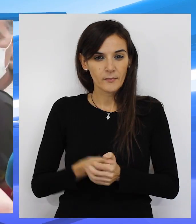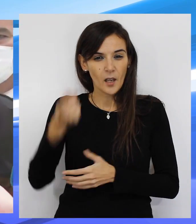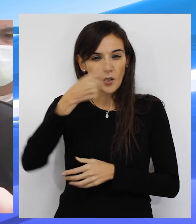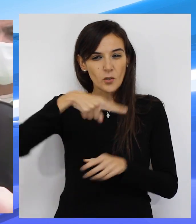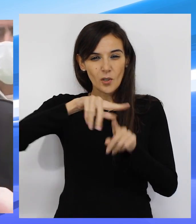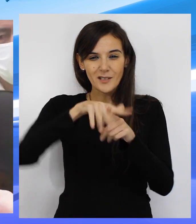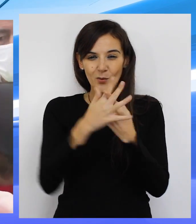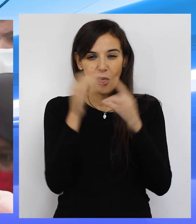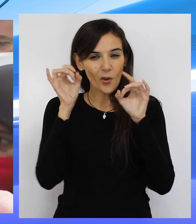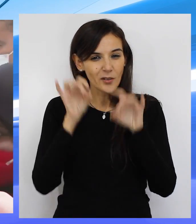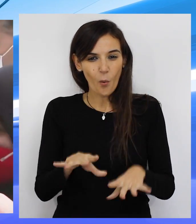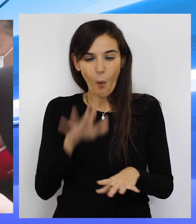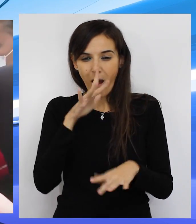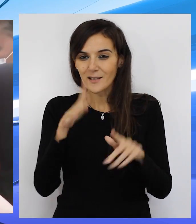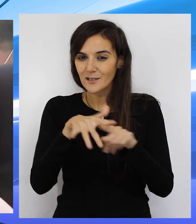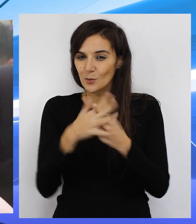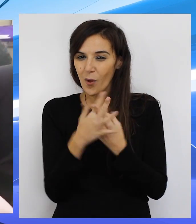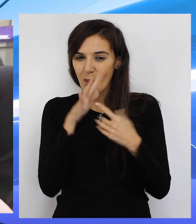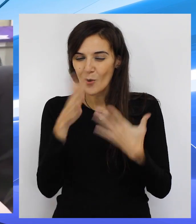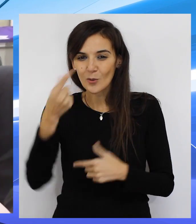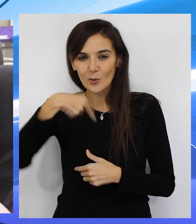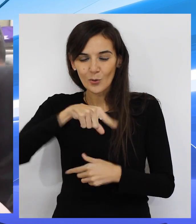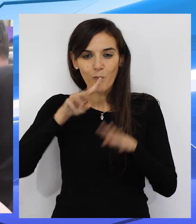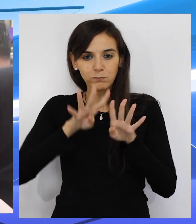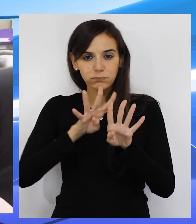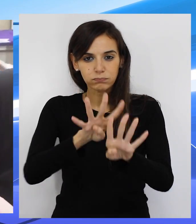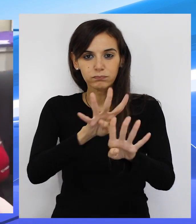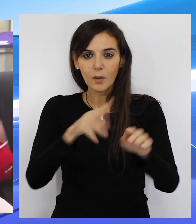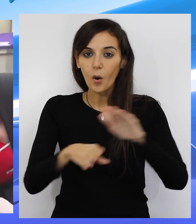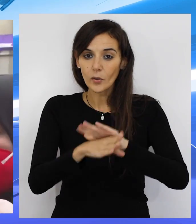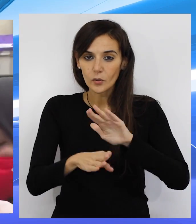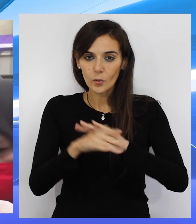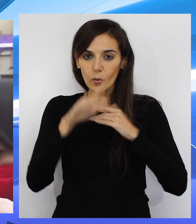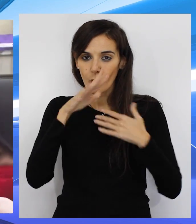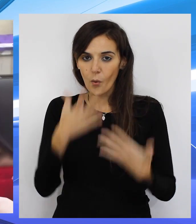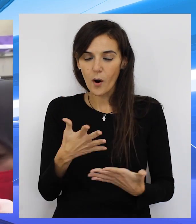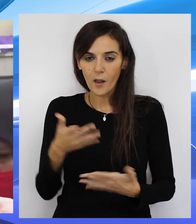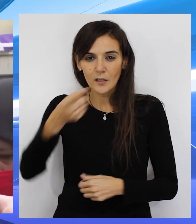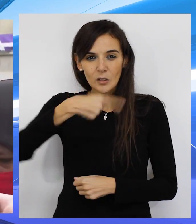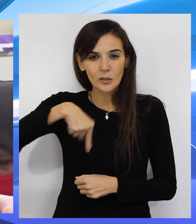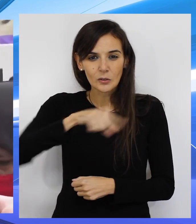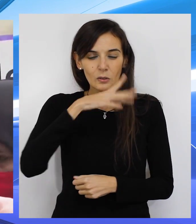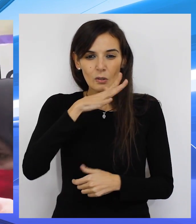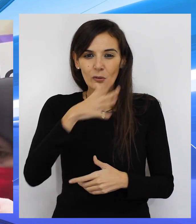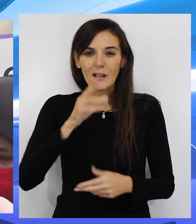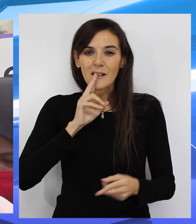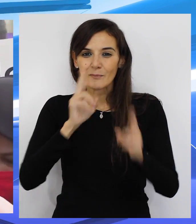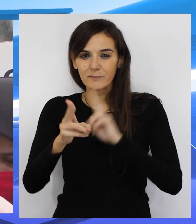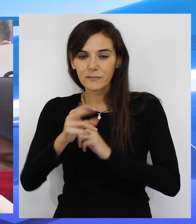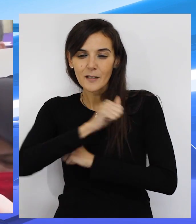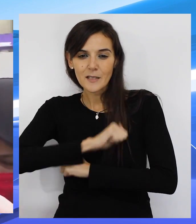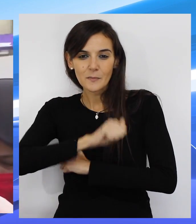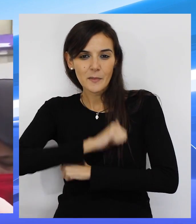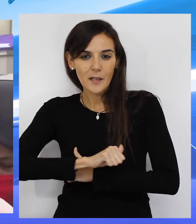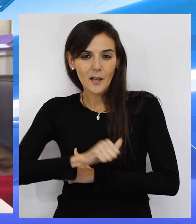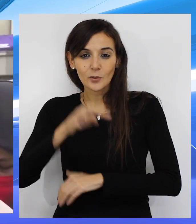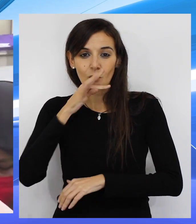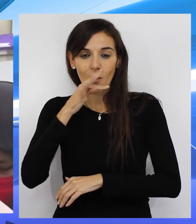Seguimos la misma situación, todavía estamos concentrando y estamos a la espera de alguna